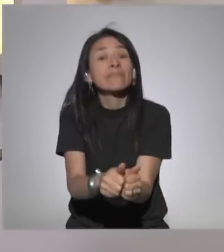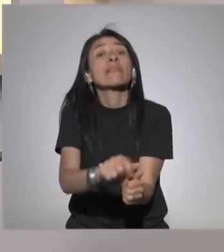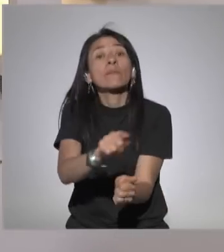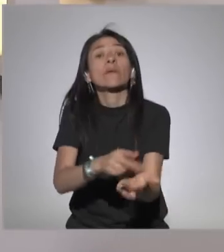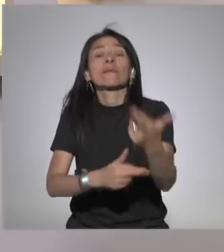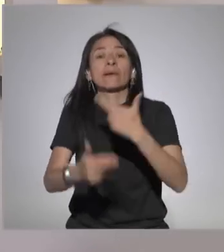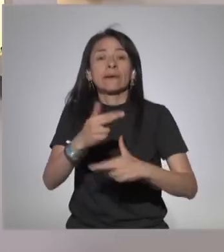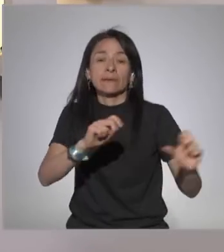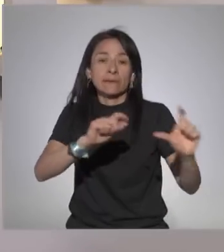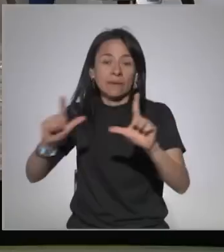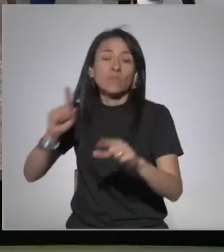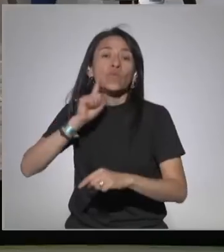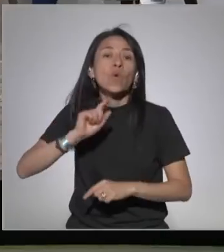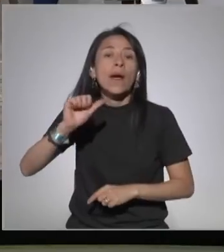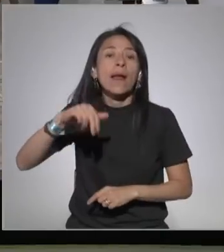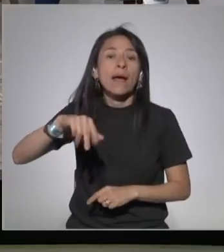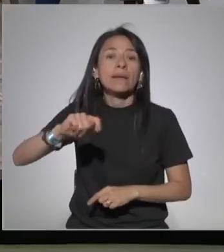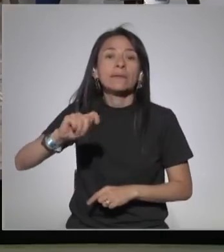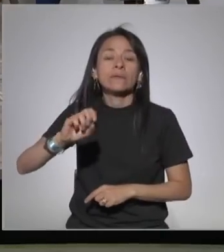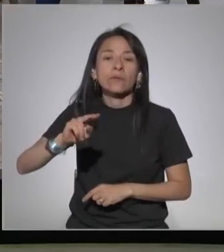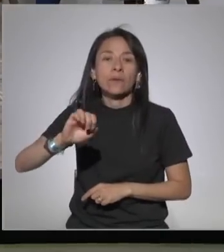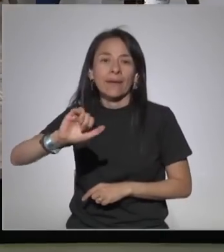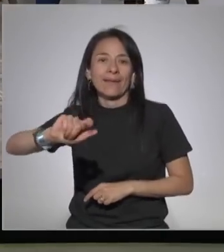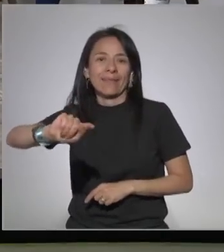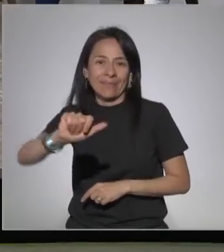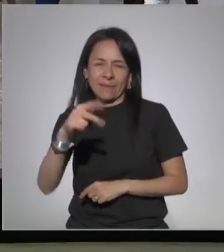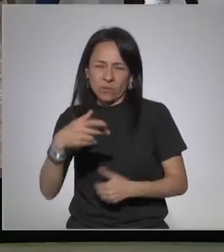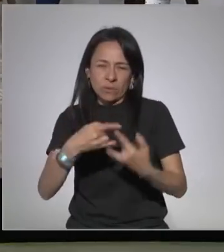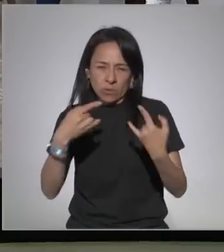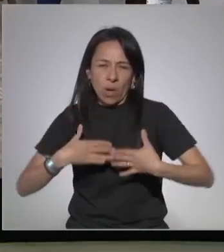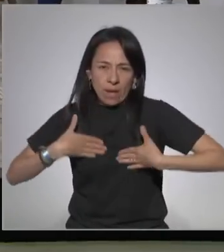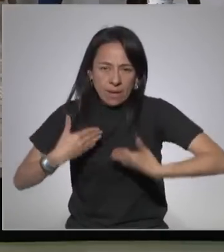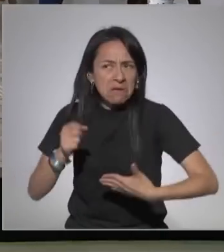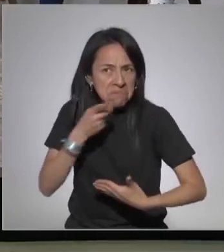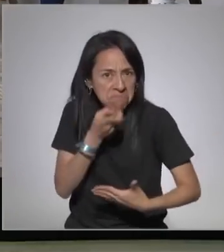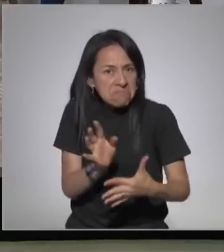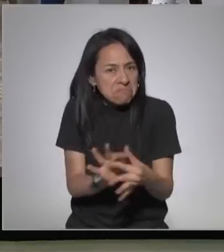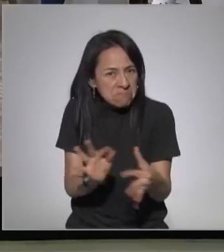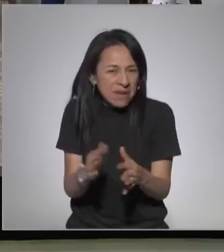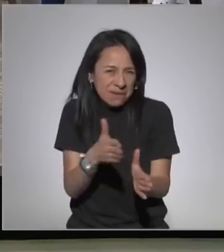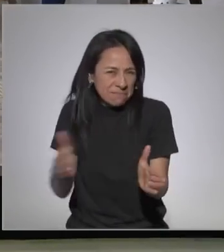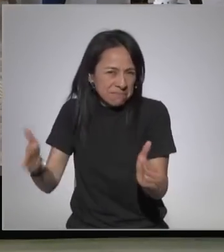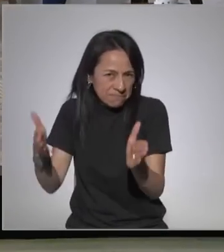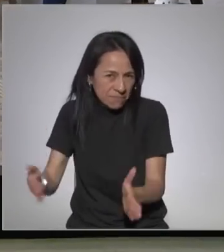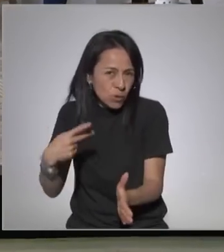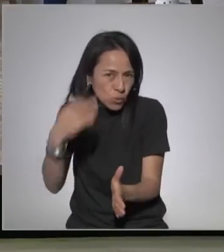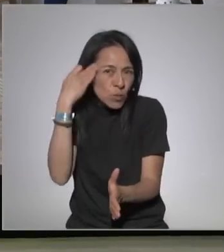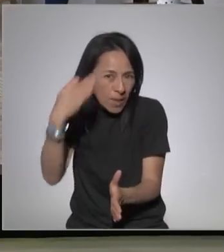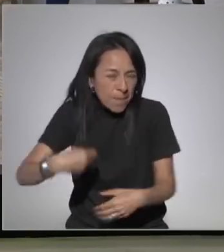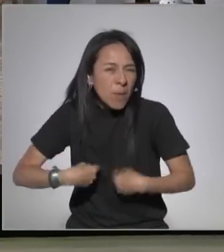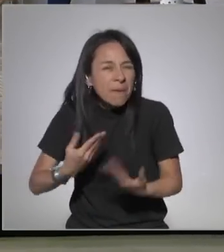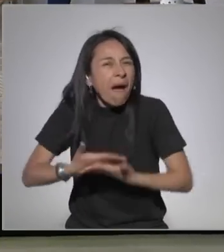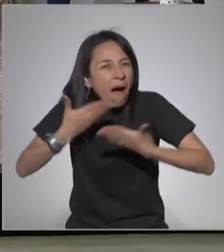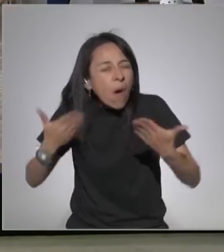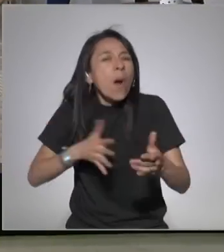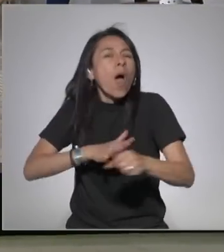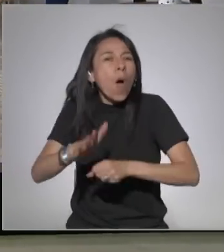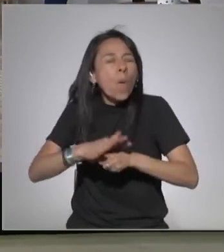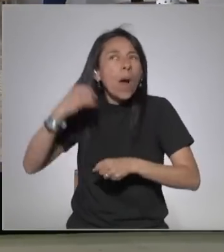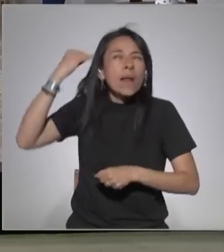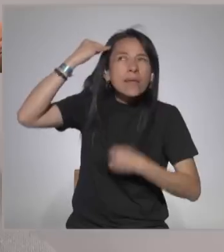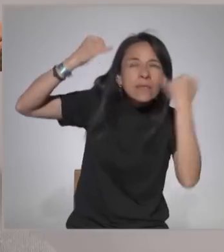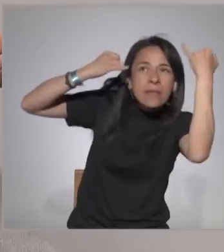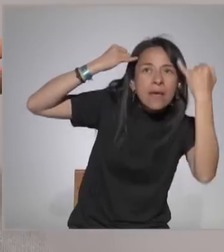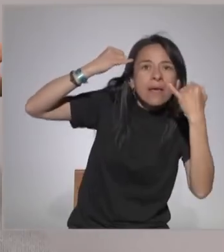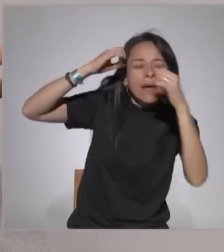testimonio de Antonieta Centeno, que ella nos narra cómo es que sí, en esta etapa de su vida, ahora las expectativas que tiene, la creencia